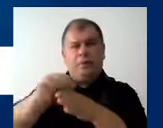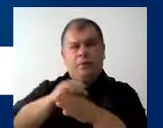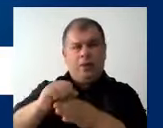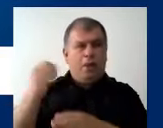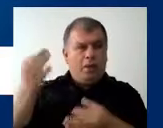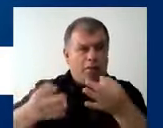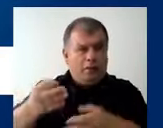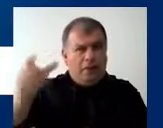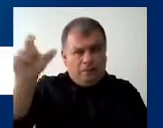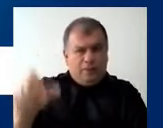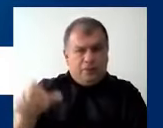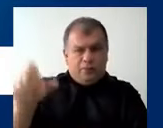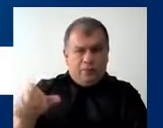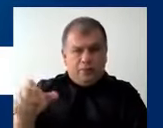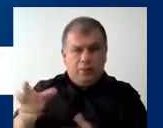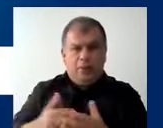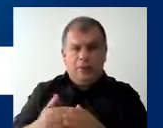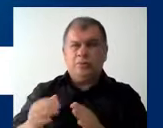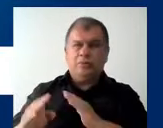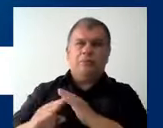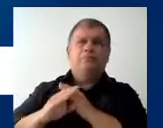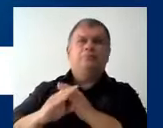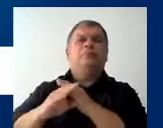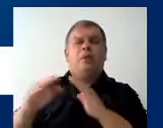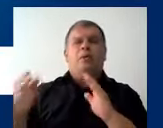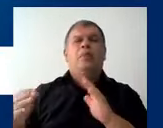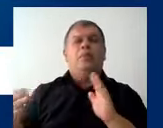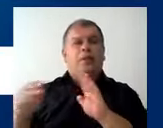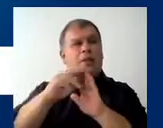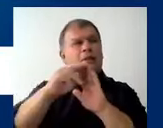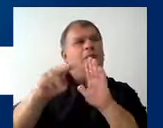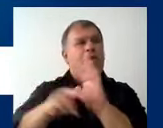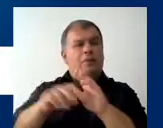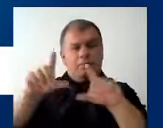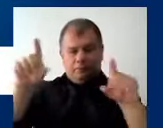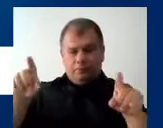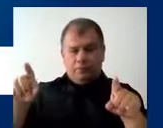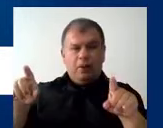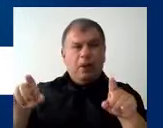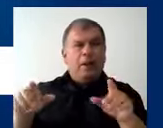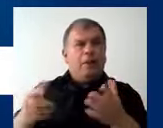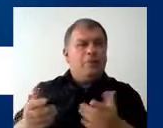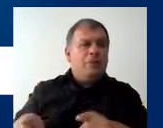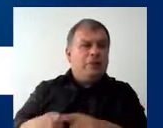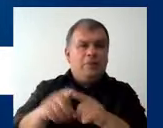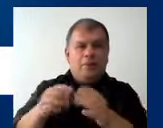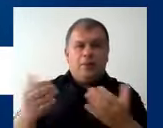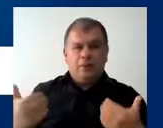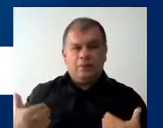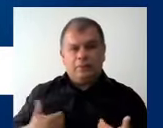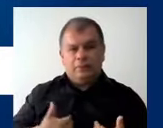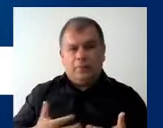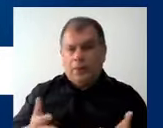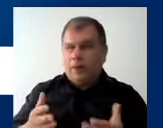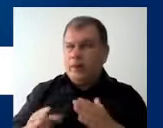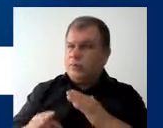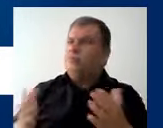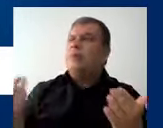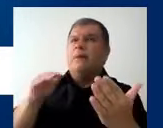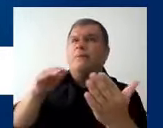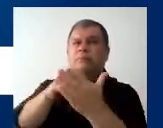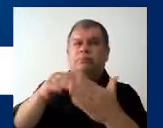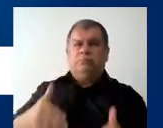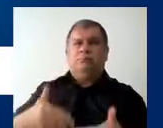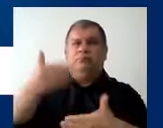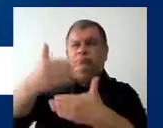persona, eso contraviene el marco normativo y además viene a constituir barreras que